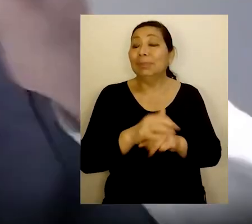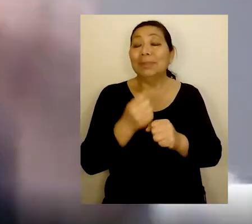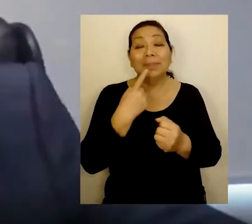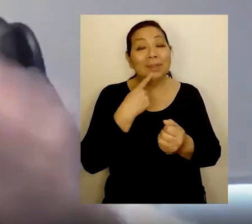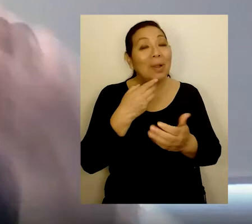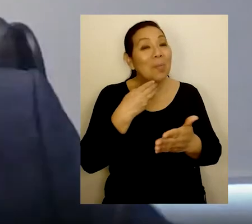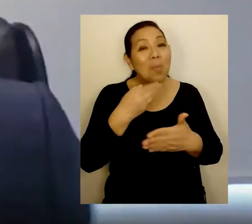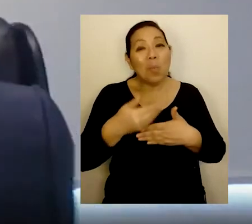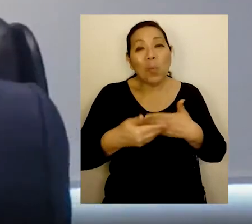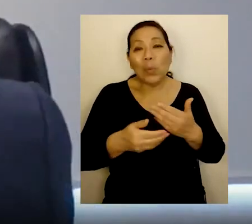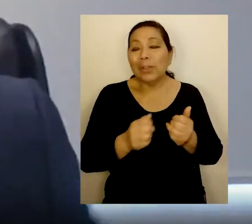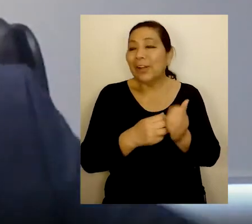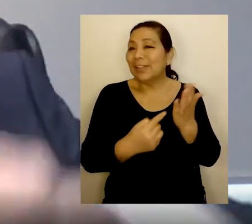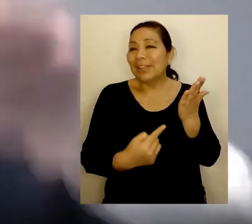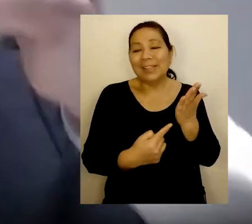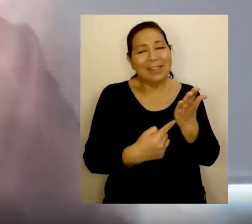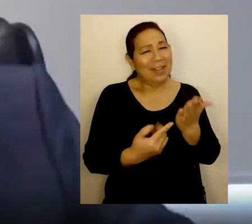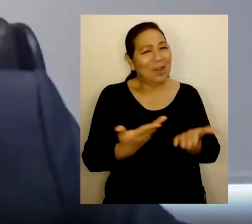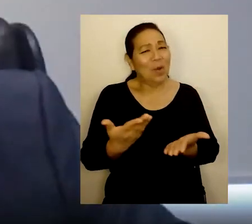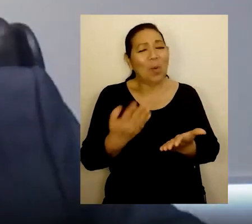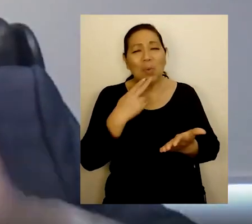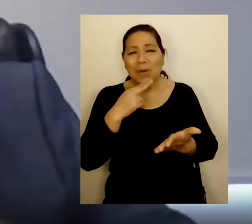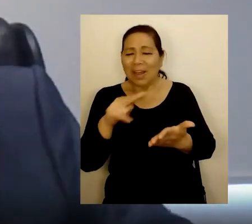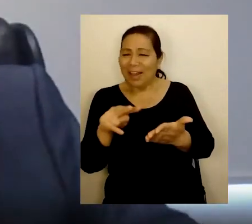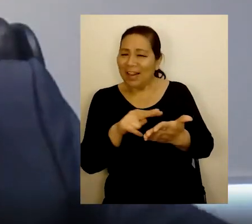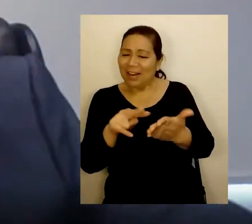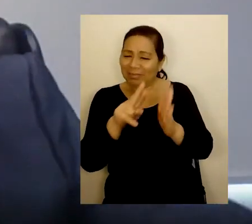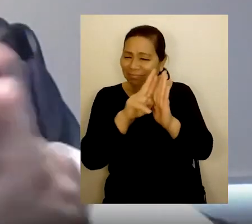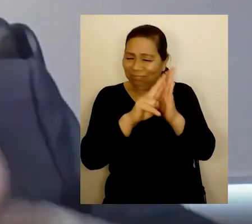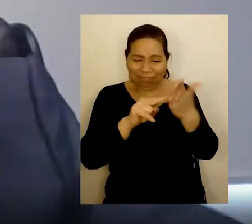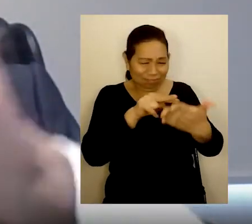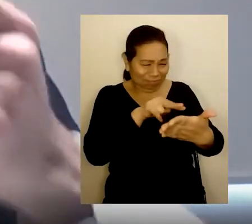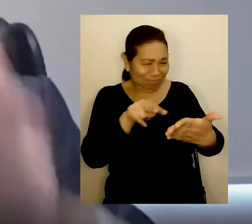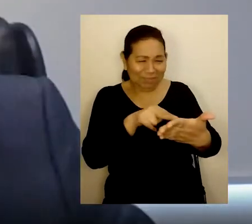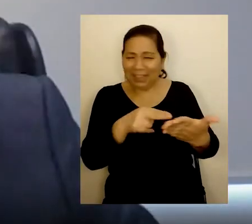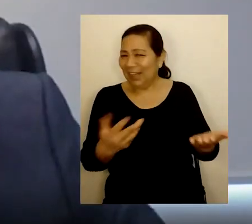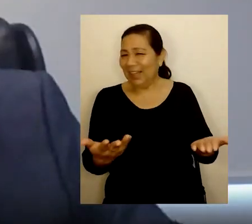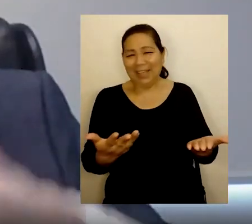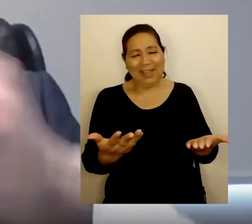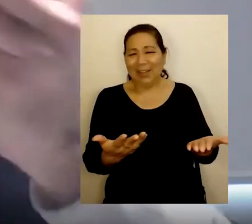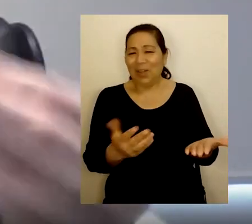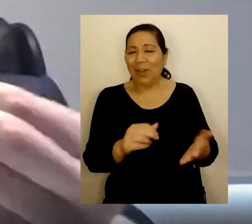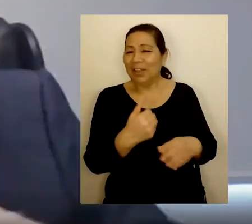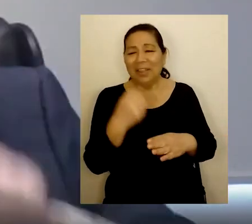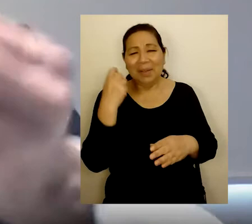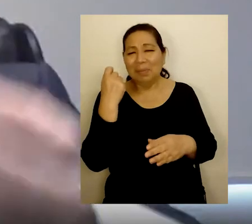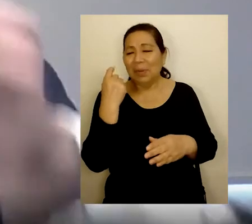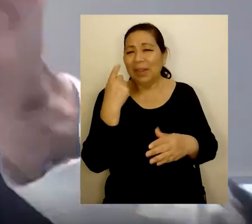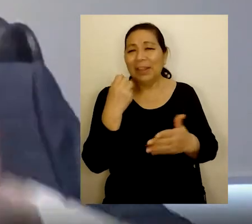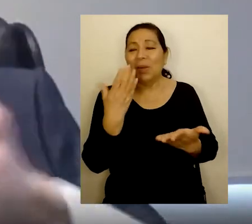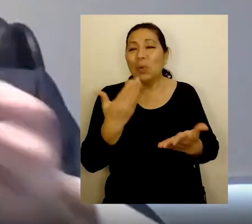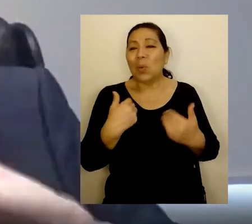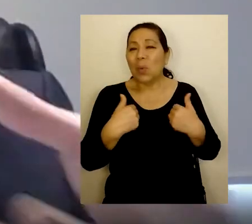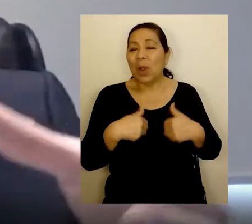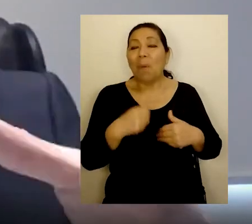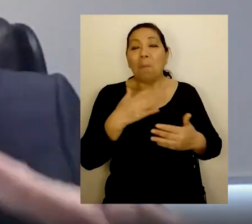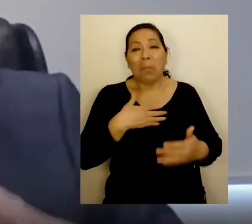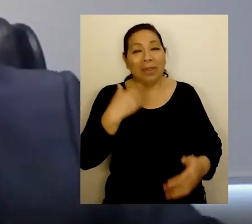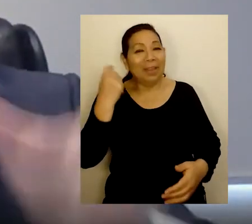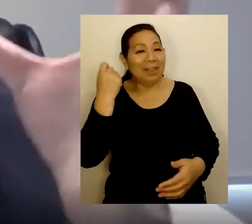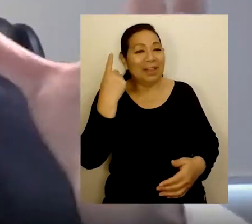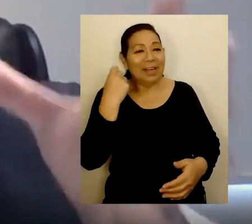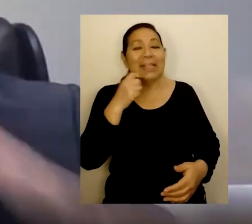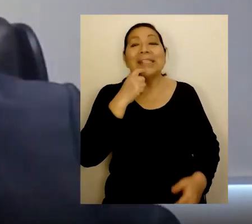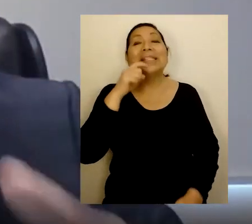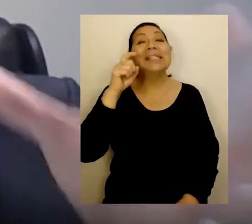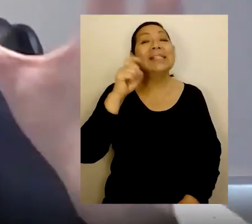es eminentemente técnica. O sea, uno lee esa resolución y no hay manera de entender que un abogado pueda entenderla.